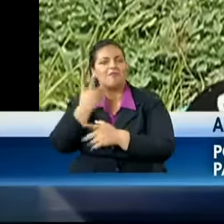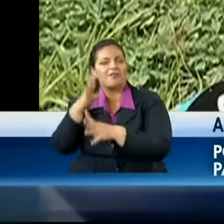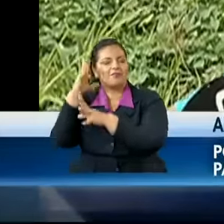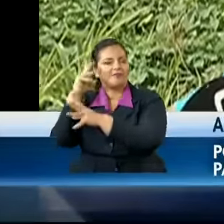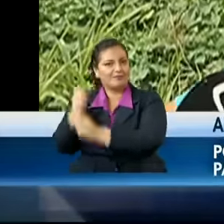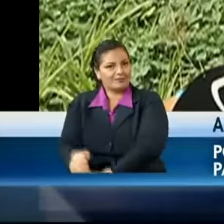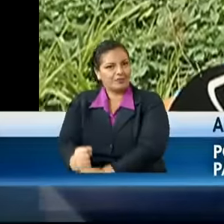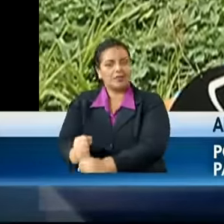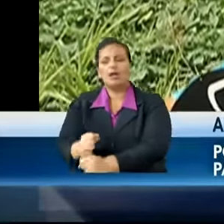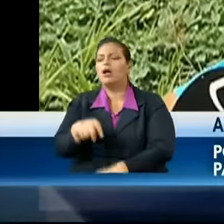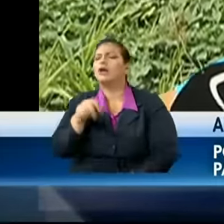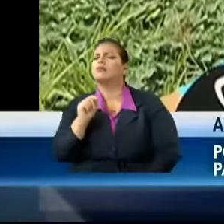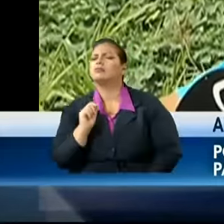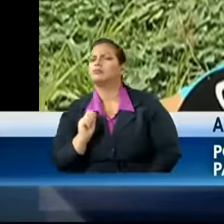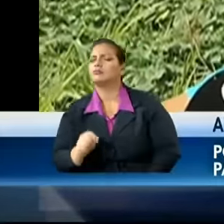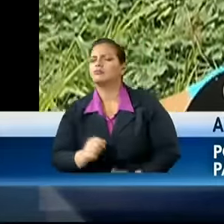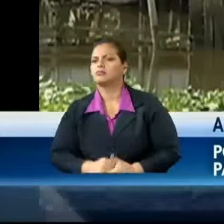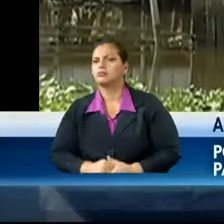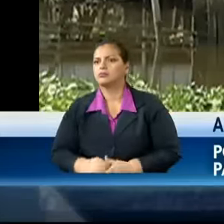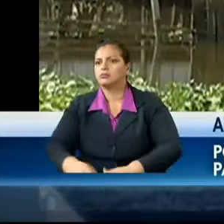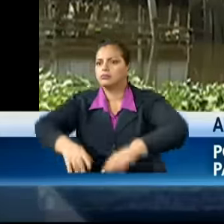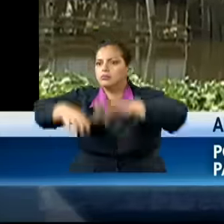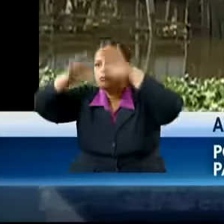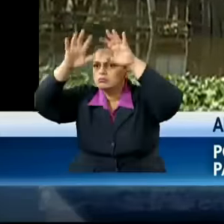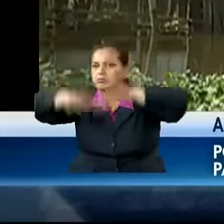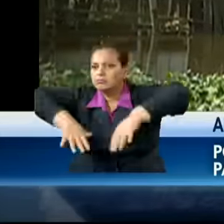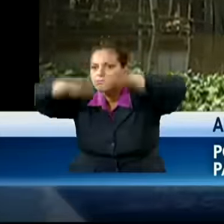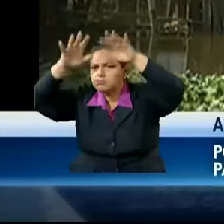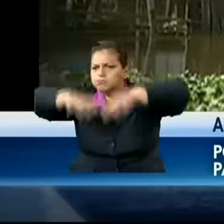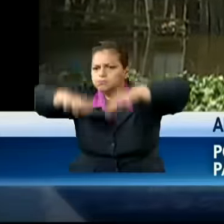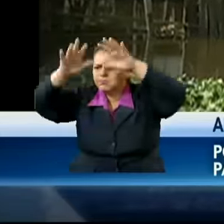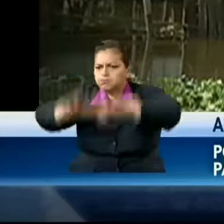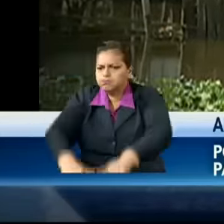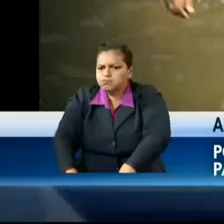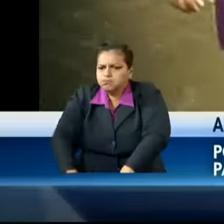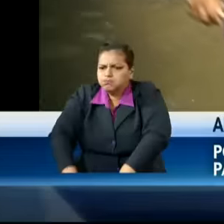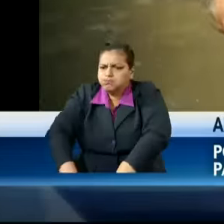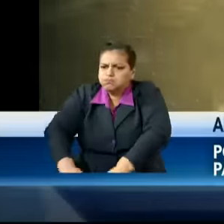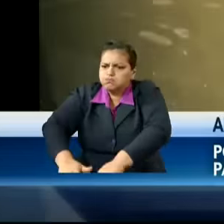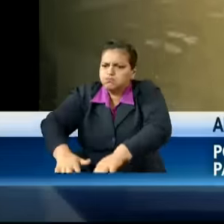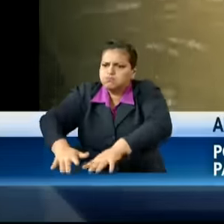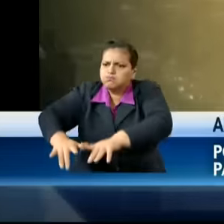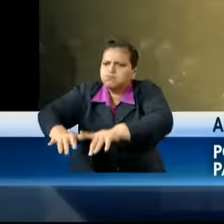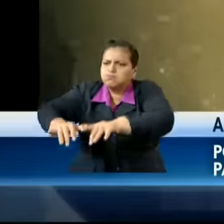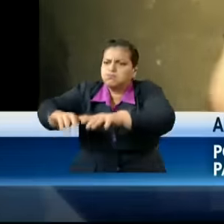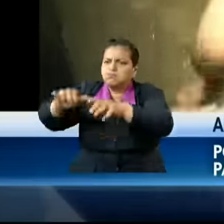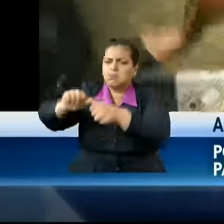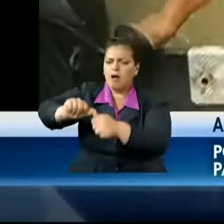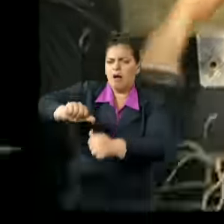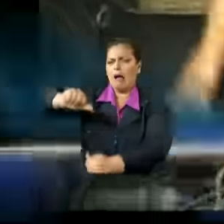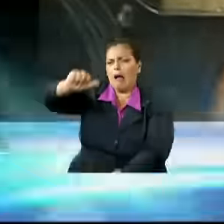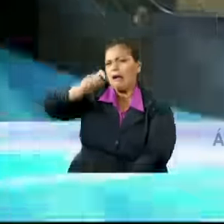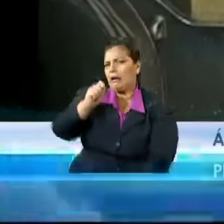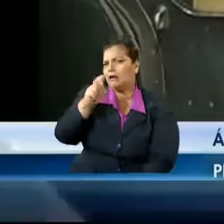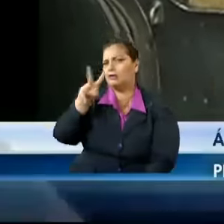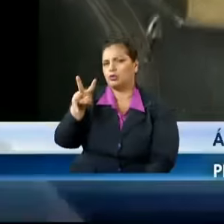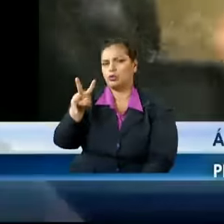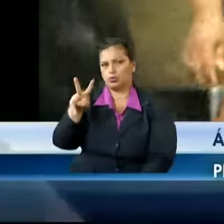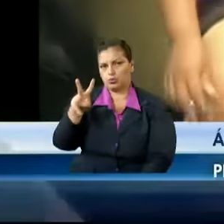¿sí? Metro y medio, 1.70, 1.80. ¿Desde el suelo unos 2 metros? Siquiera. Sí, todo está adentro. Solo sacamos nuestras pozas para